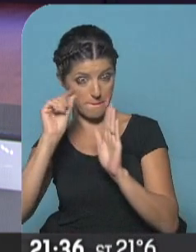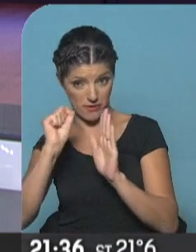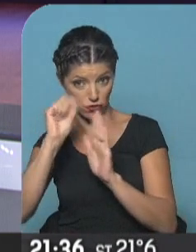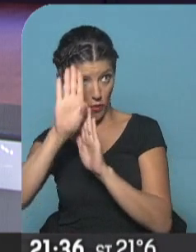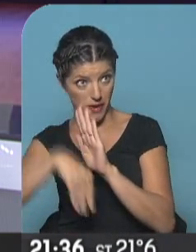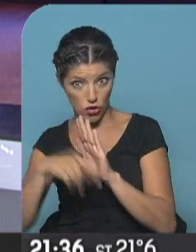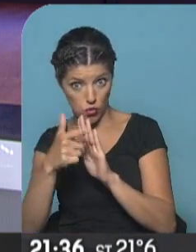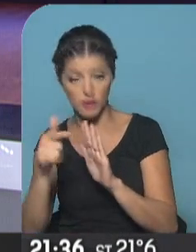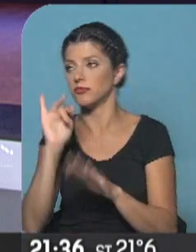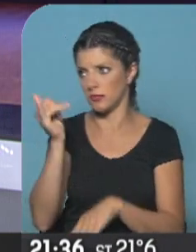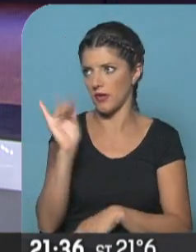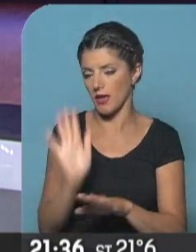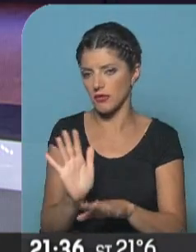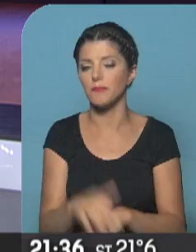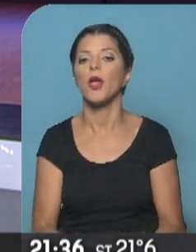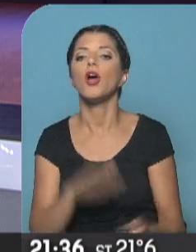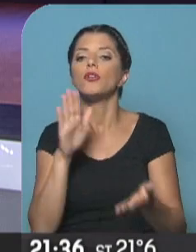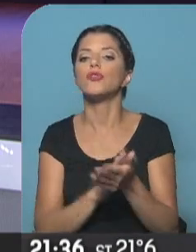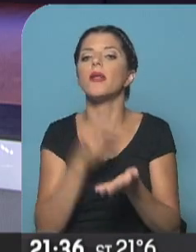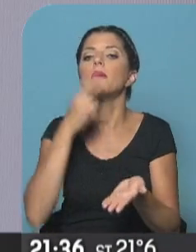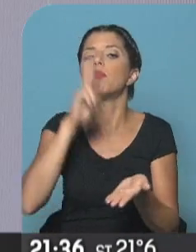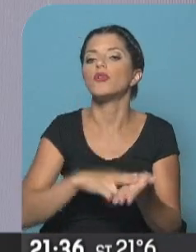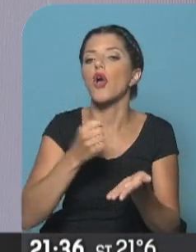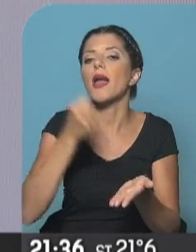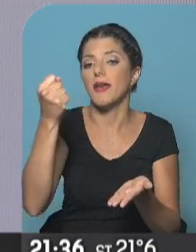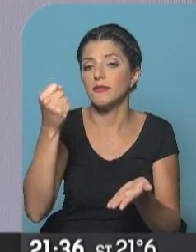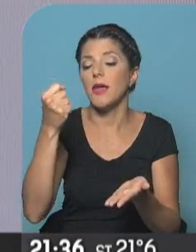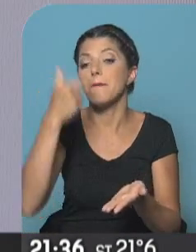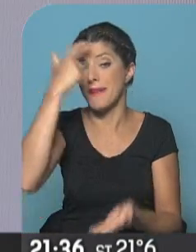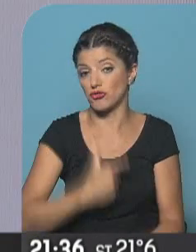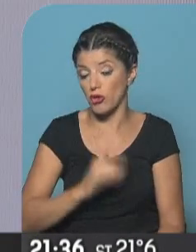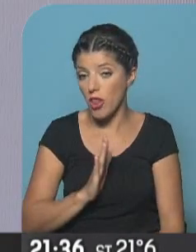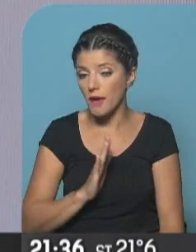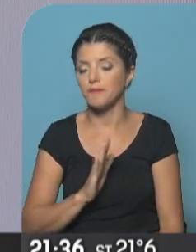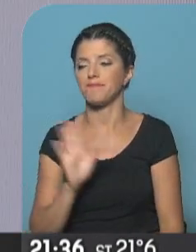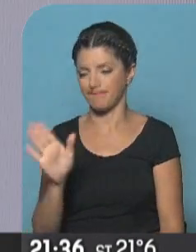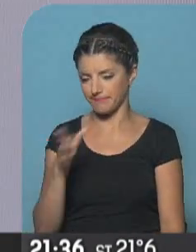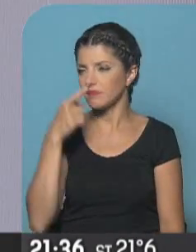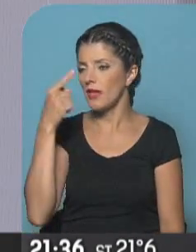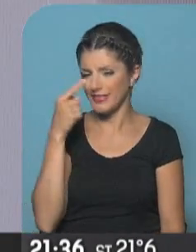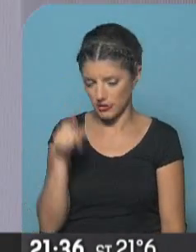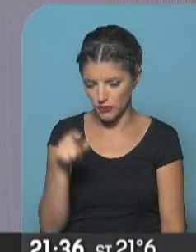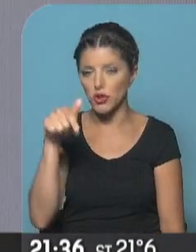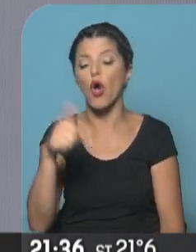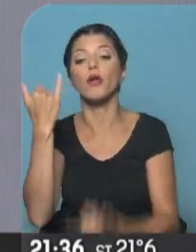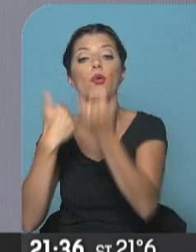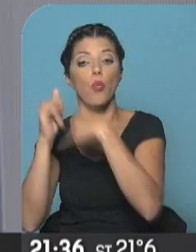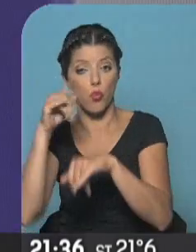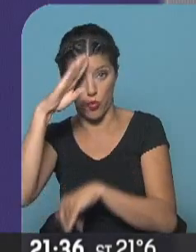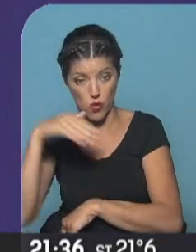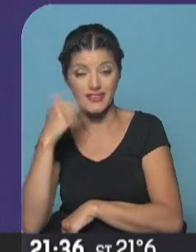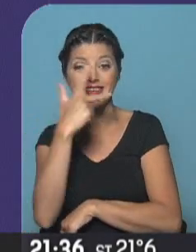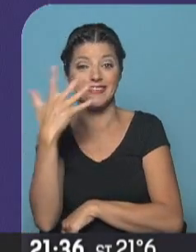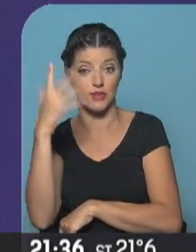cuanto a impuestos a las ganancias corporativas y personales. Esto es muy interesante, porque se trata de que la alícuota, que hoy es del 35% para